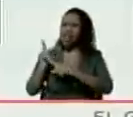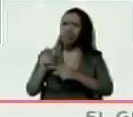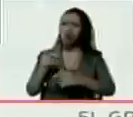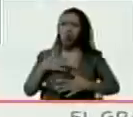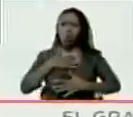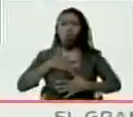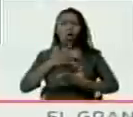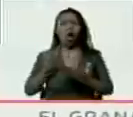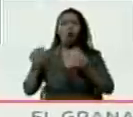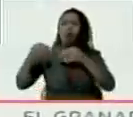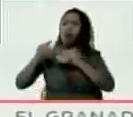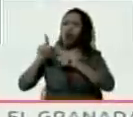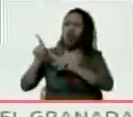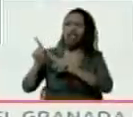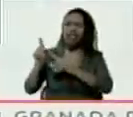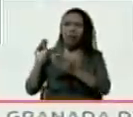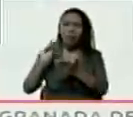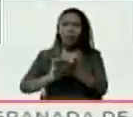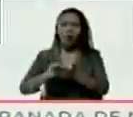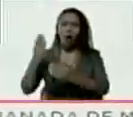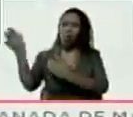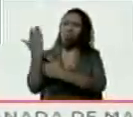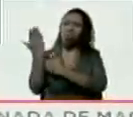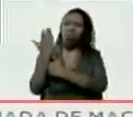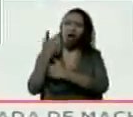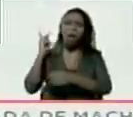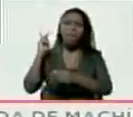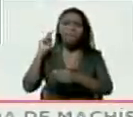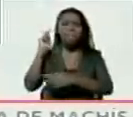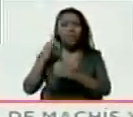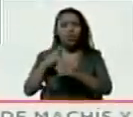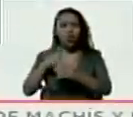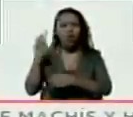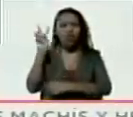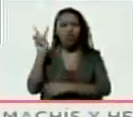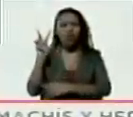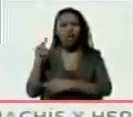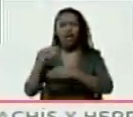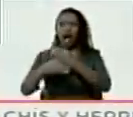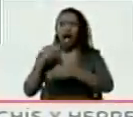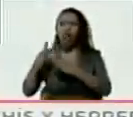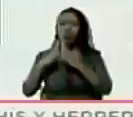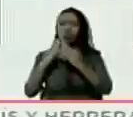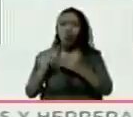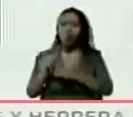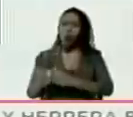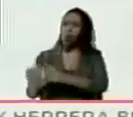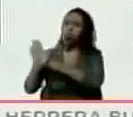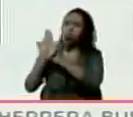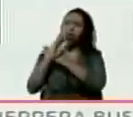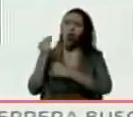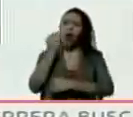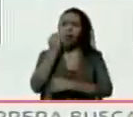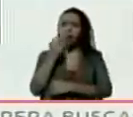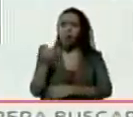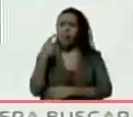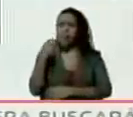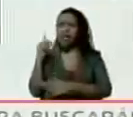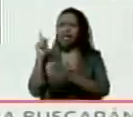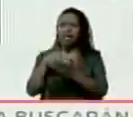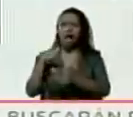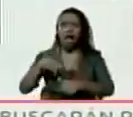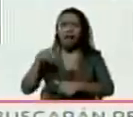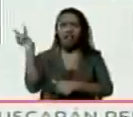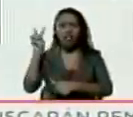conforme y de acuerdo con que apliquen sanciones contra Petróleos de Venezuela, con que hagan todo lo posible por impedir que los alimentos y que las medicinas lleguen a